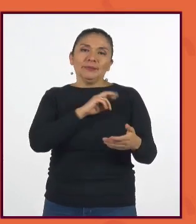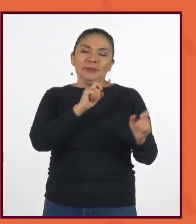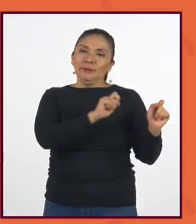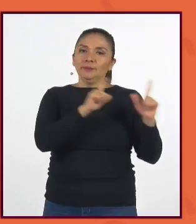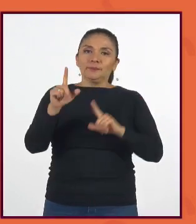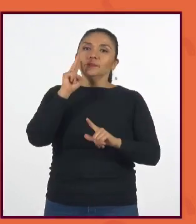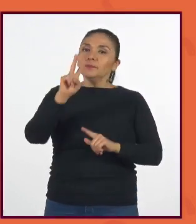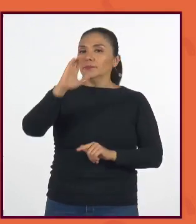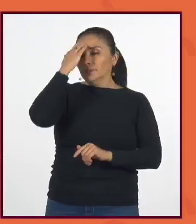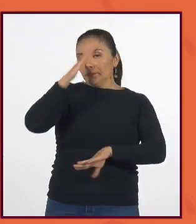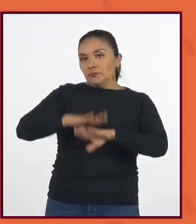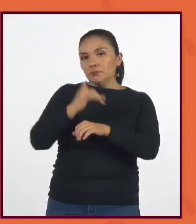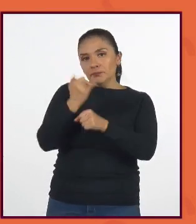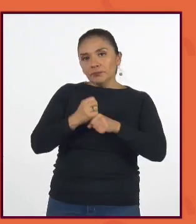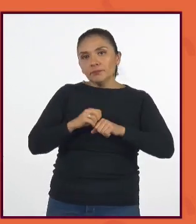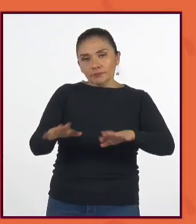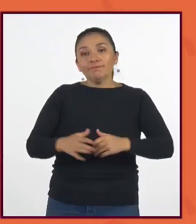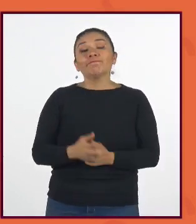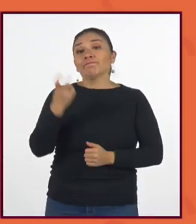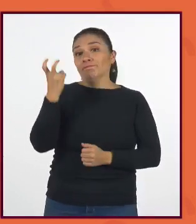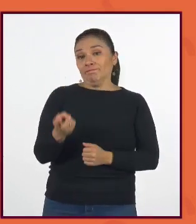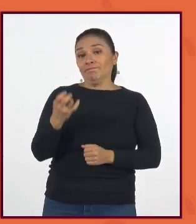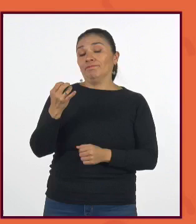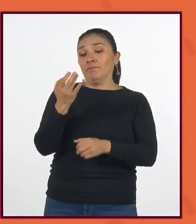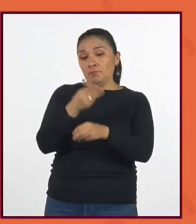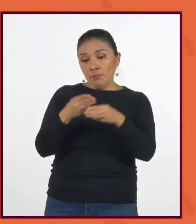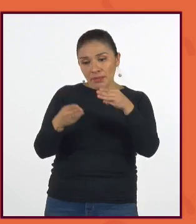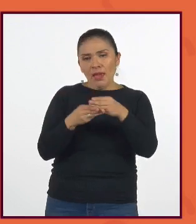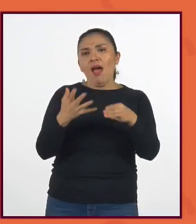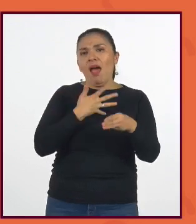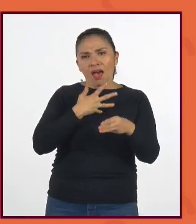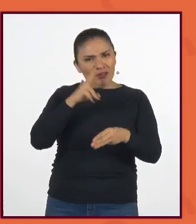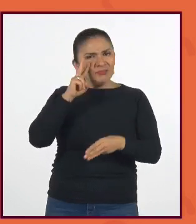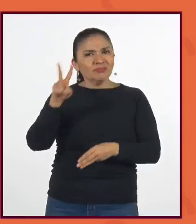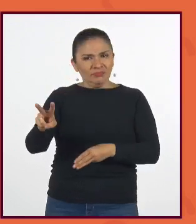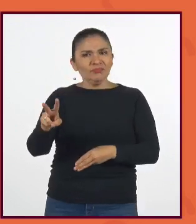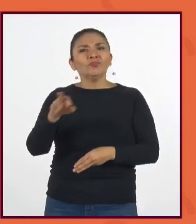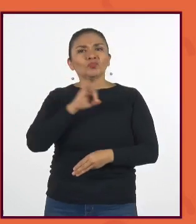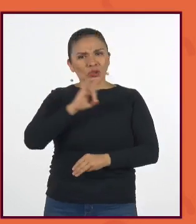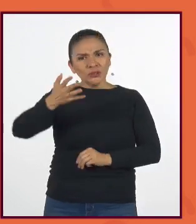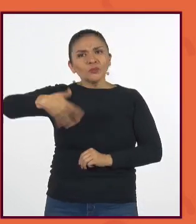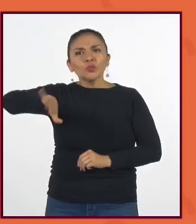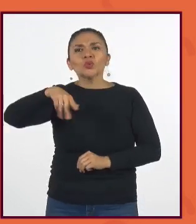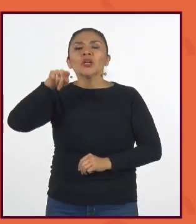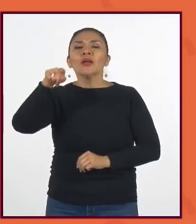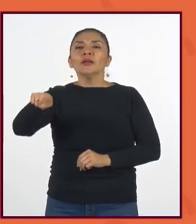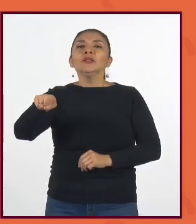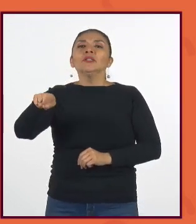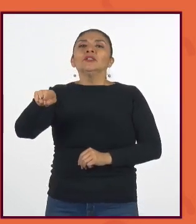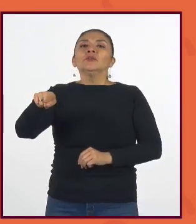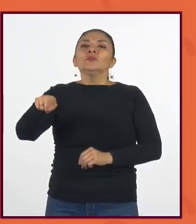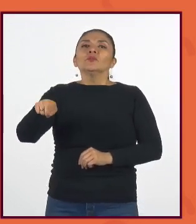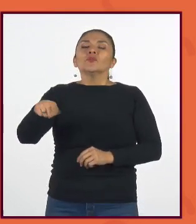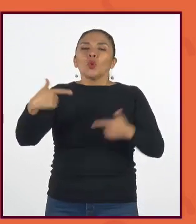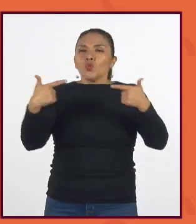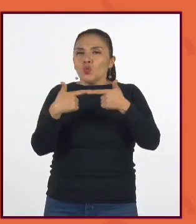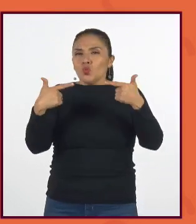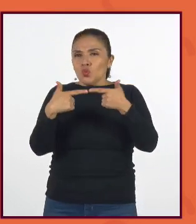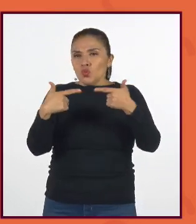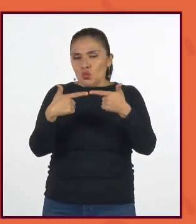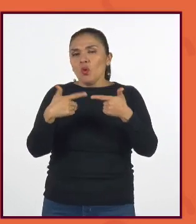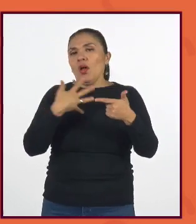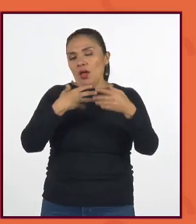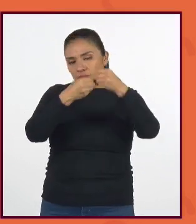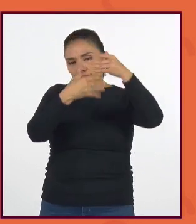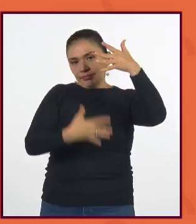con la información, ¿no? Sí, todos estos materiales los encuentran si lo buscan directamente de Google, del buscador. Vienen los